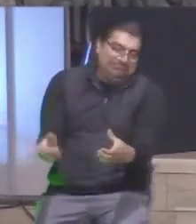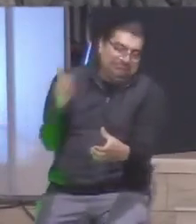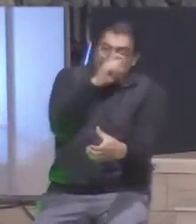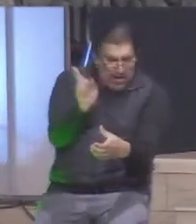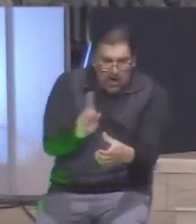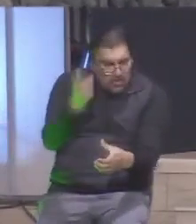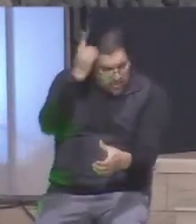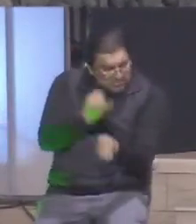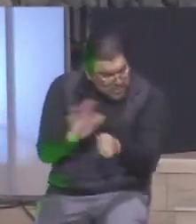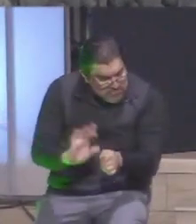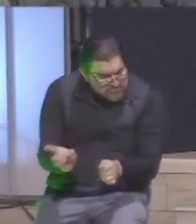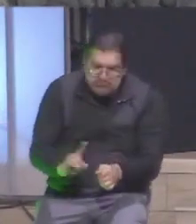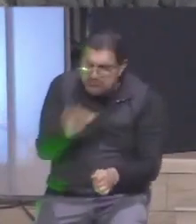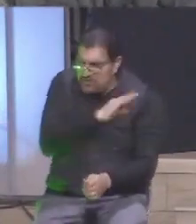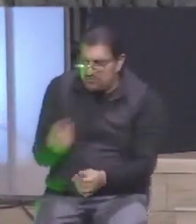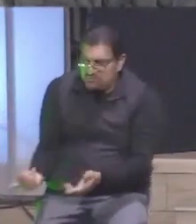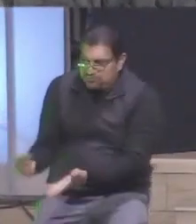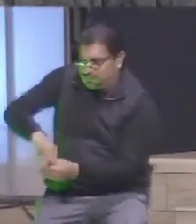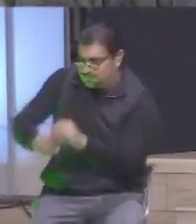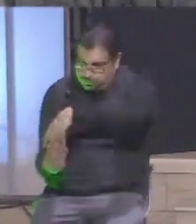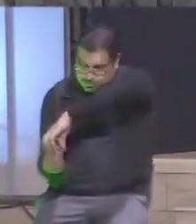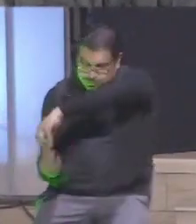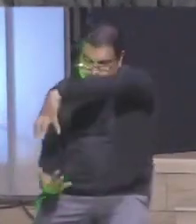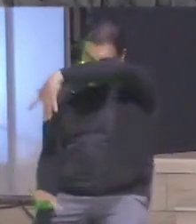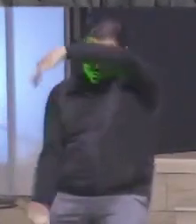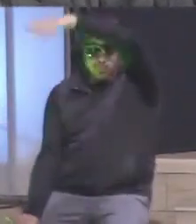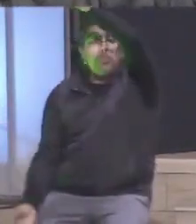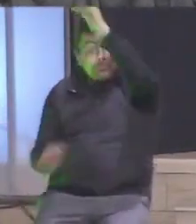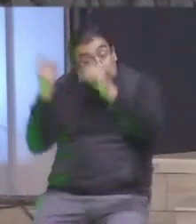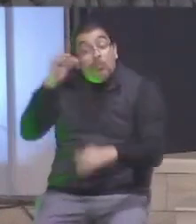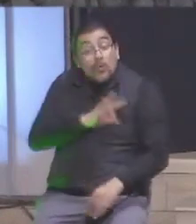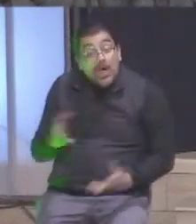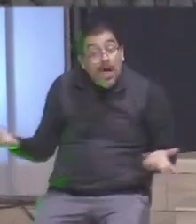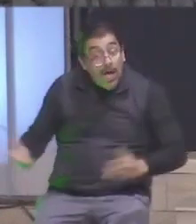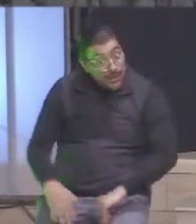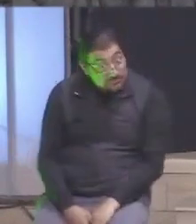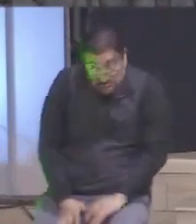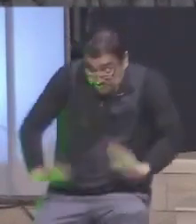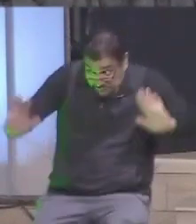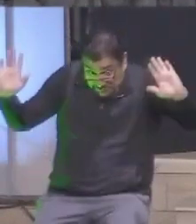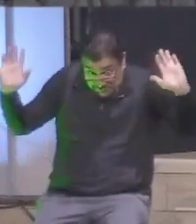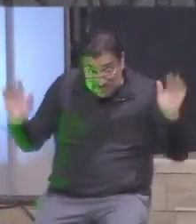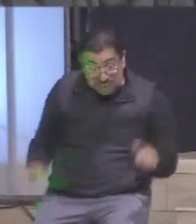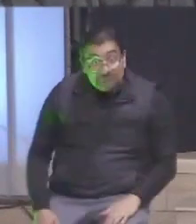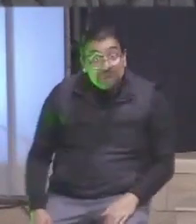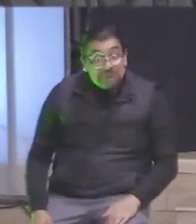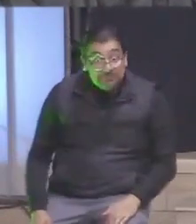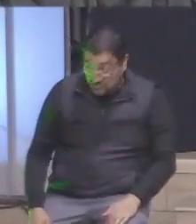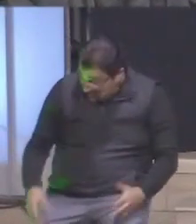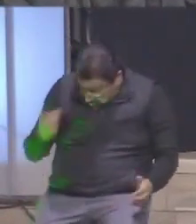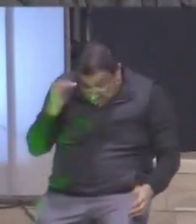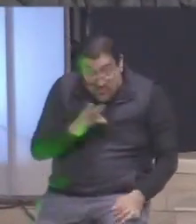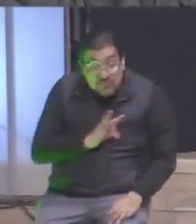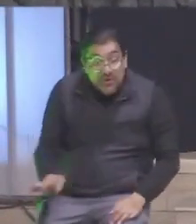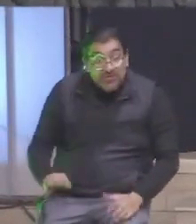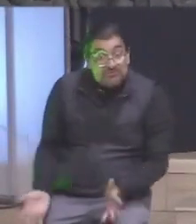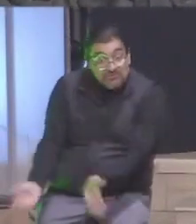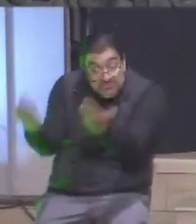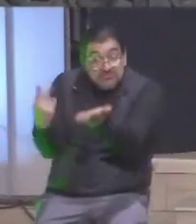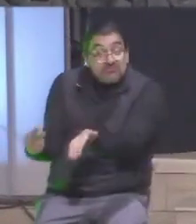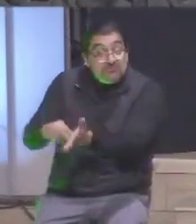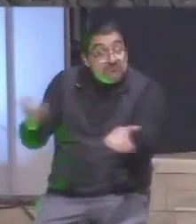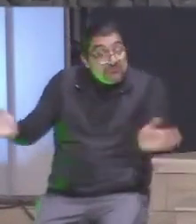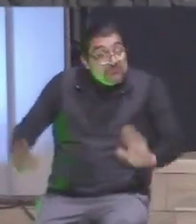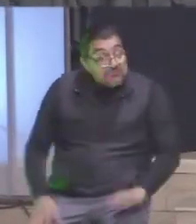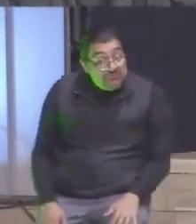desapareció thanos se acuerdan Así mismo pero para al revés